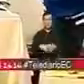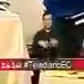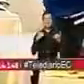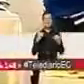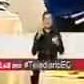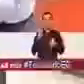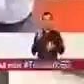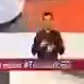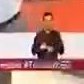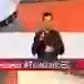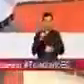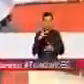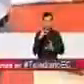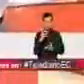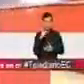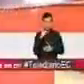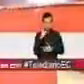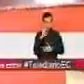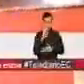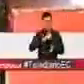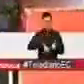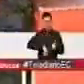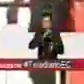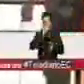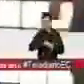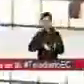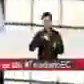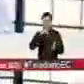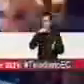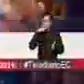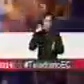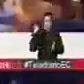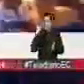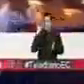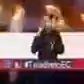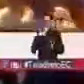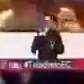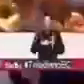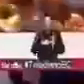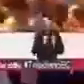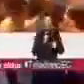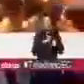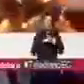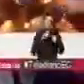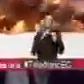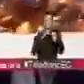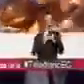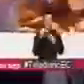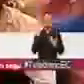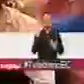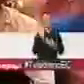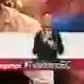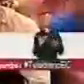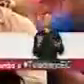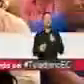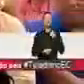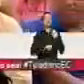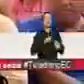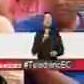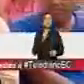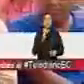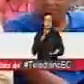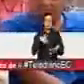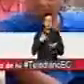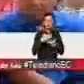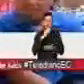Actualmente, si un ciudadano desea conocer si su firma ha sido falsificada para ser registrado como adherente a un partido político, debe acercarse a una